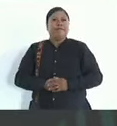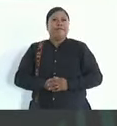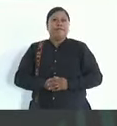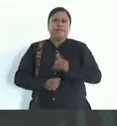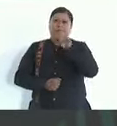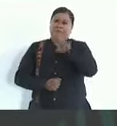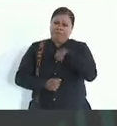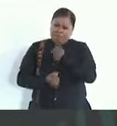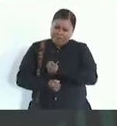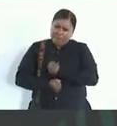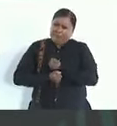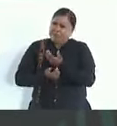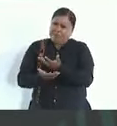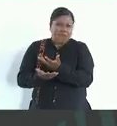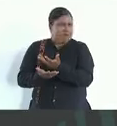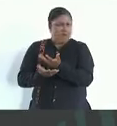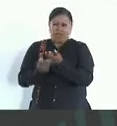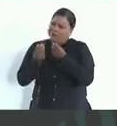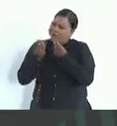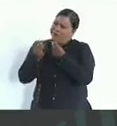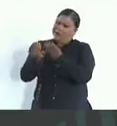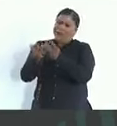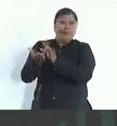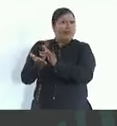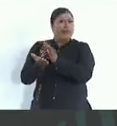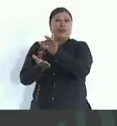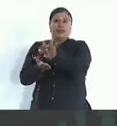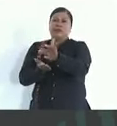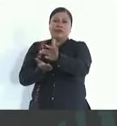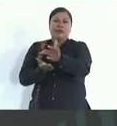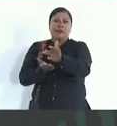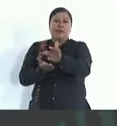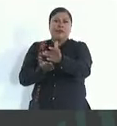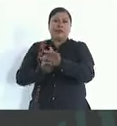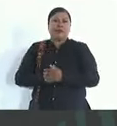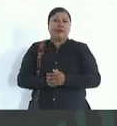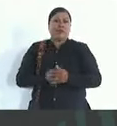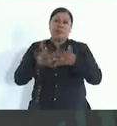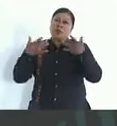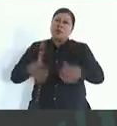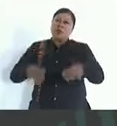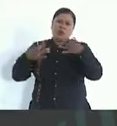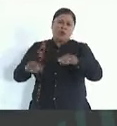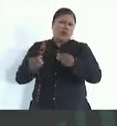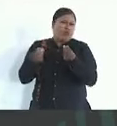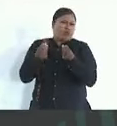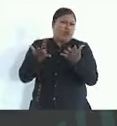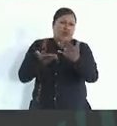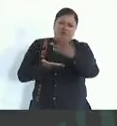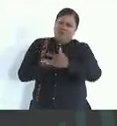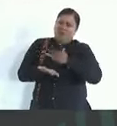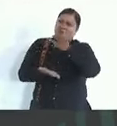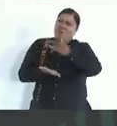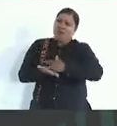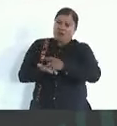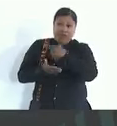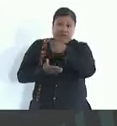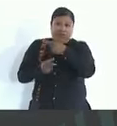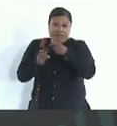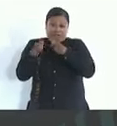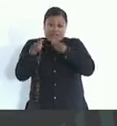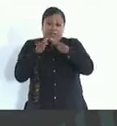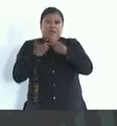más profundos agradecimientos por los invaluables apoyos recibidos durante el sexenio